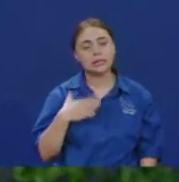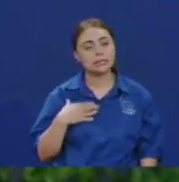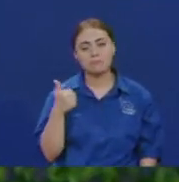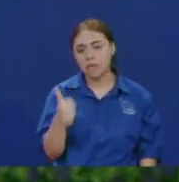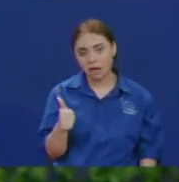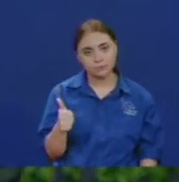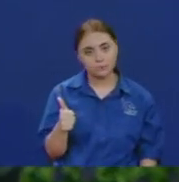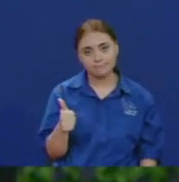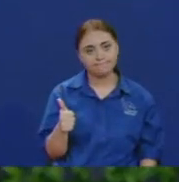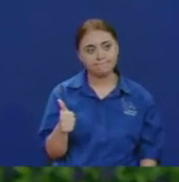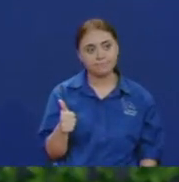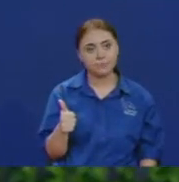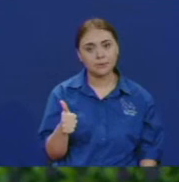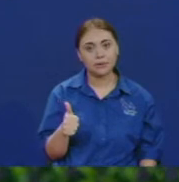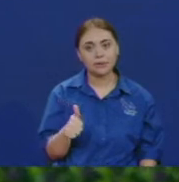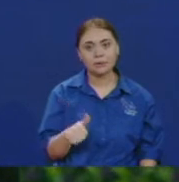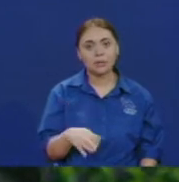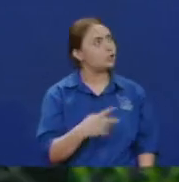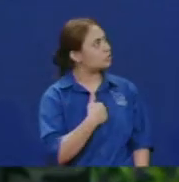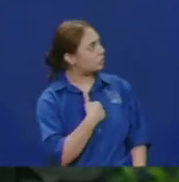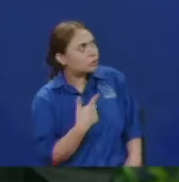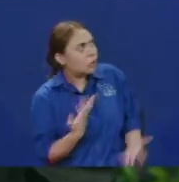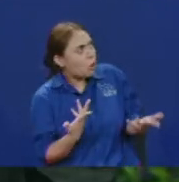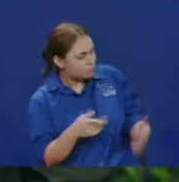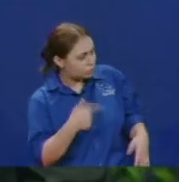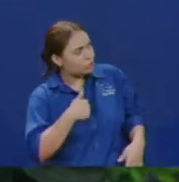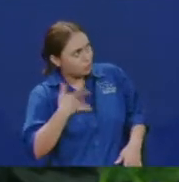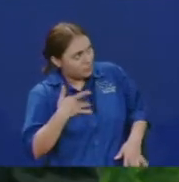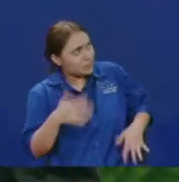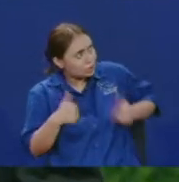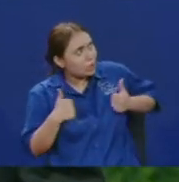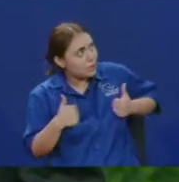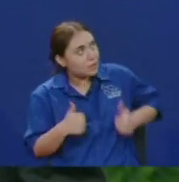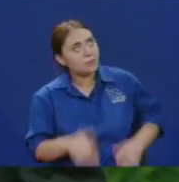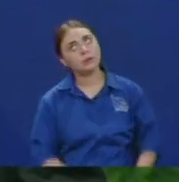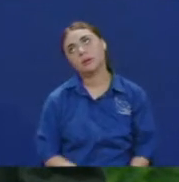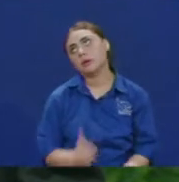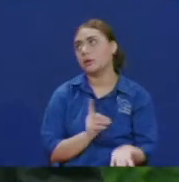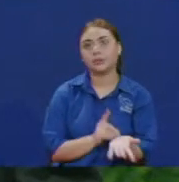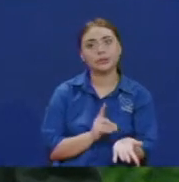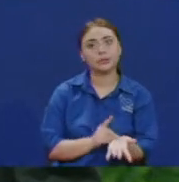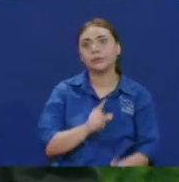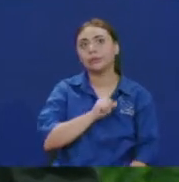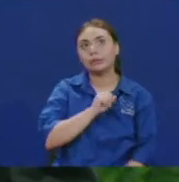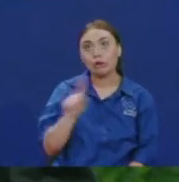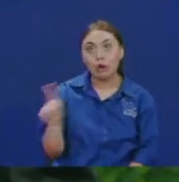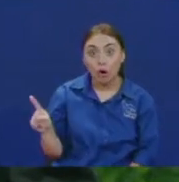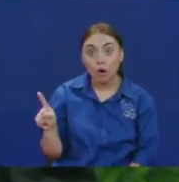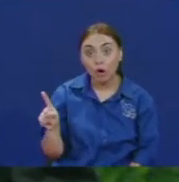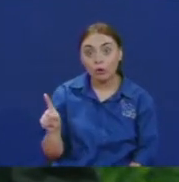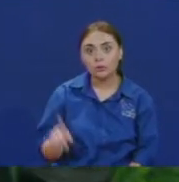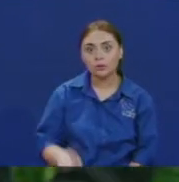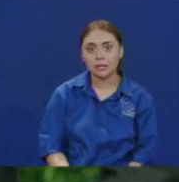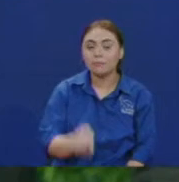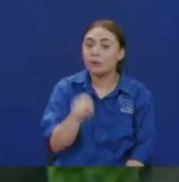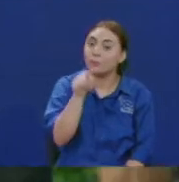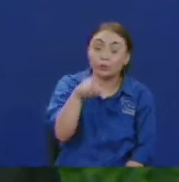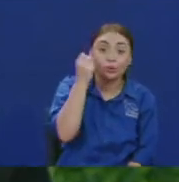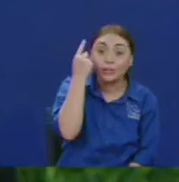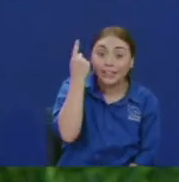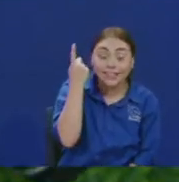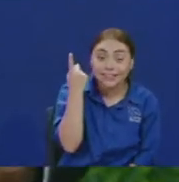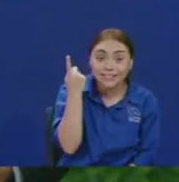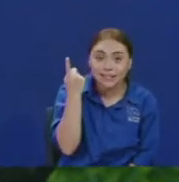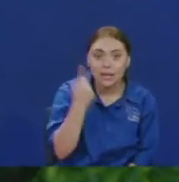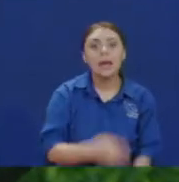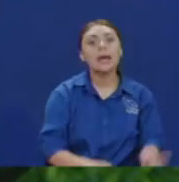No, esos glóbulos blancos, eso. Y uno dice, ah, este me está casaqueando, ¿verdad? Pero porque uno no entiende. Bueno, pues